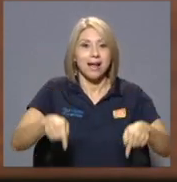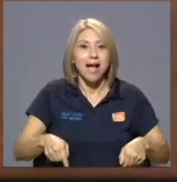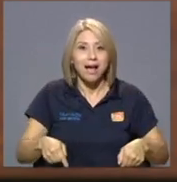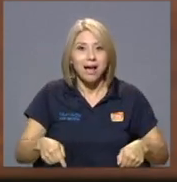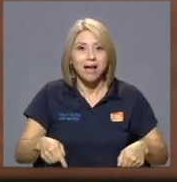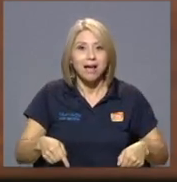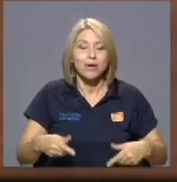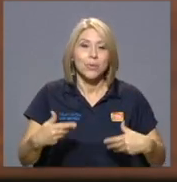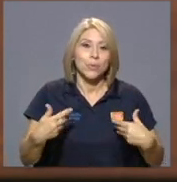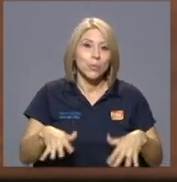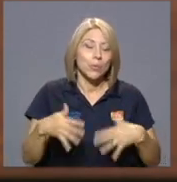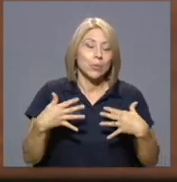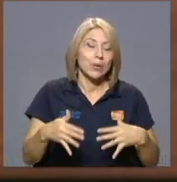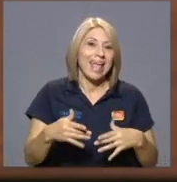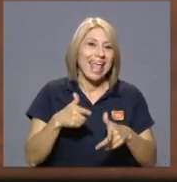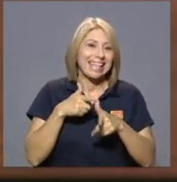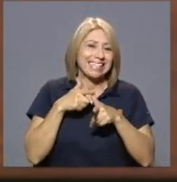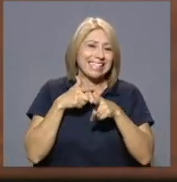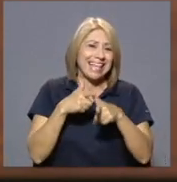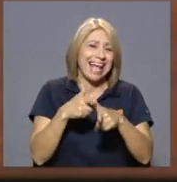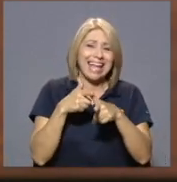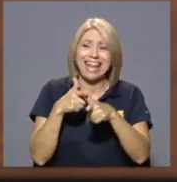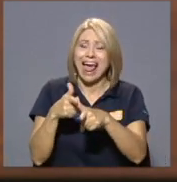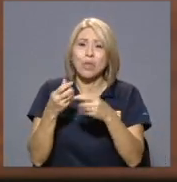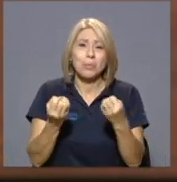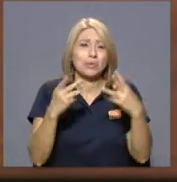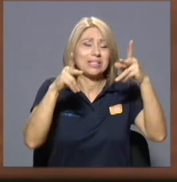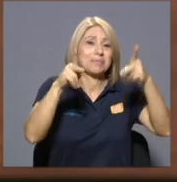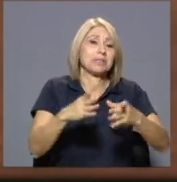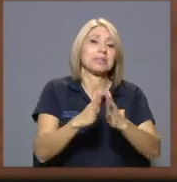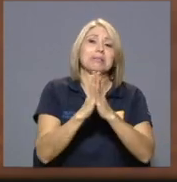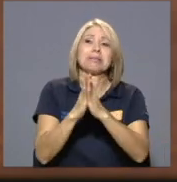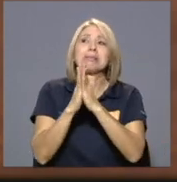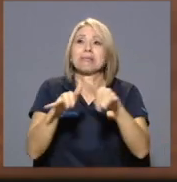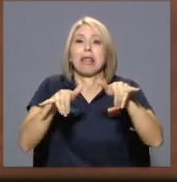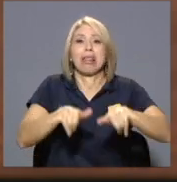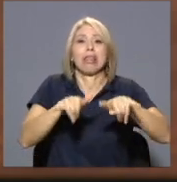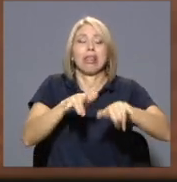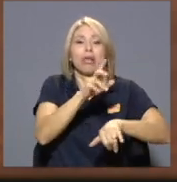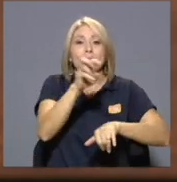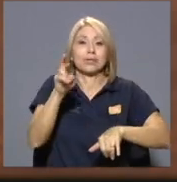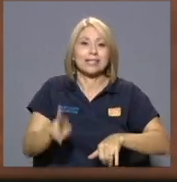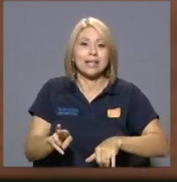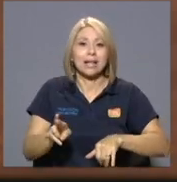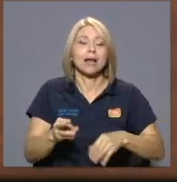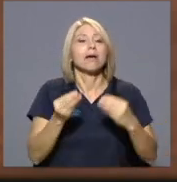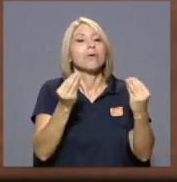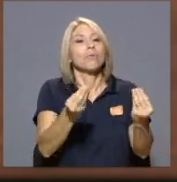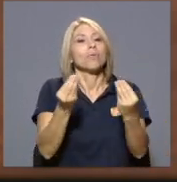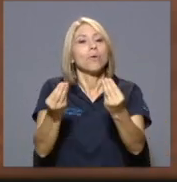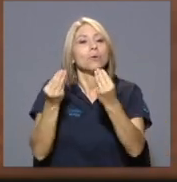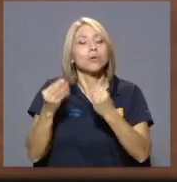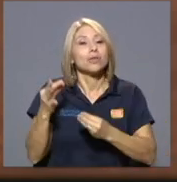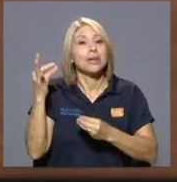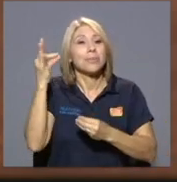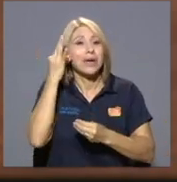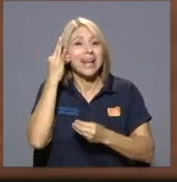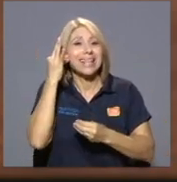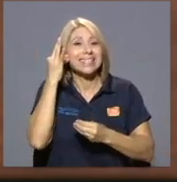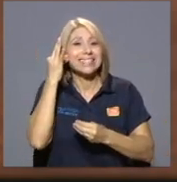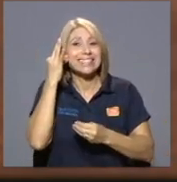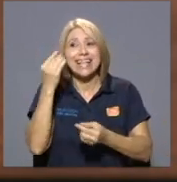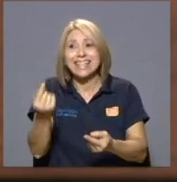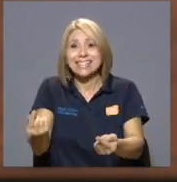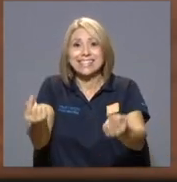hay un aumento exagerado de solicitudes de refugio y precisamente hay un montón de mujeres que se vienen corriendo de sus casas